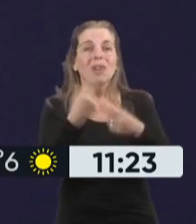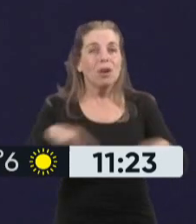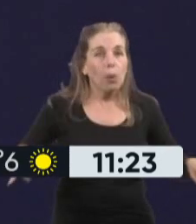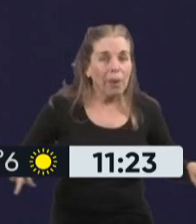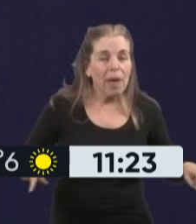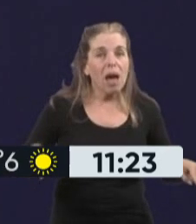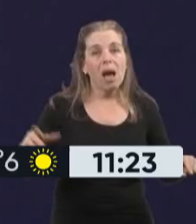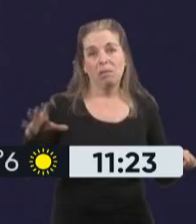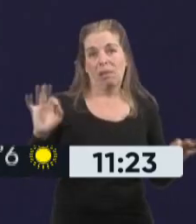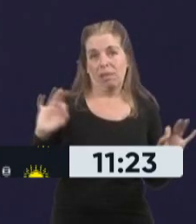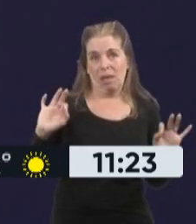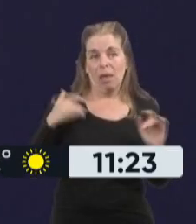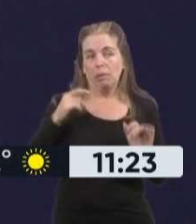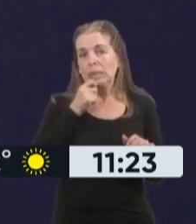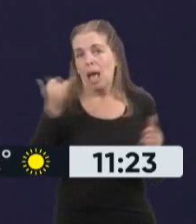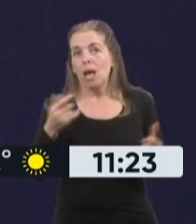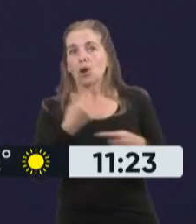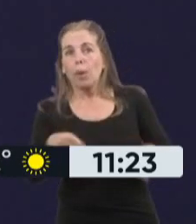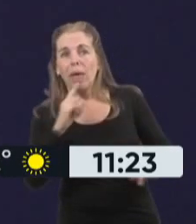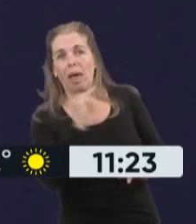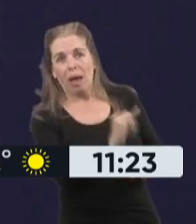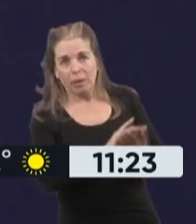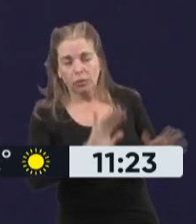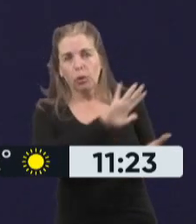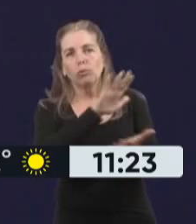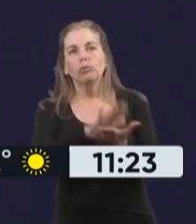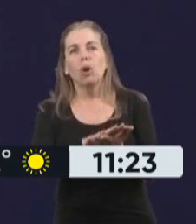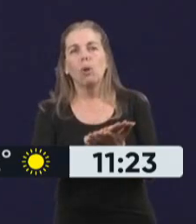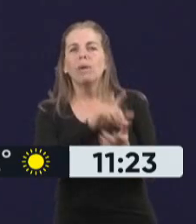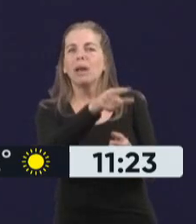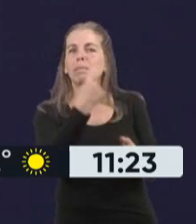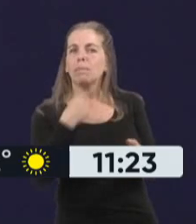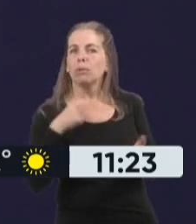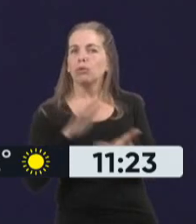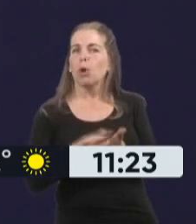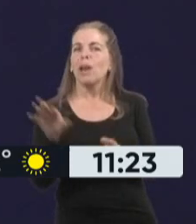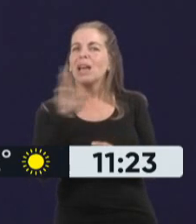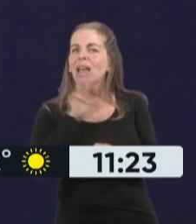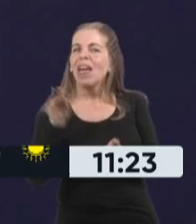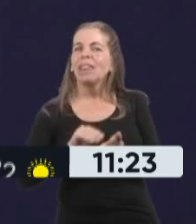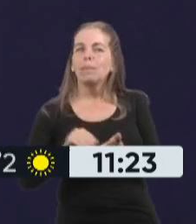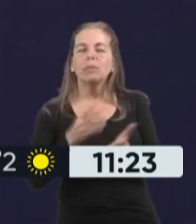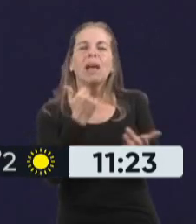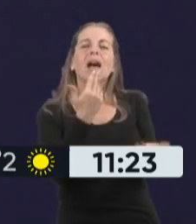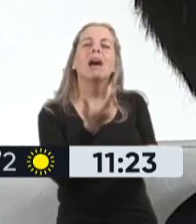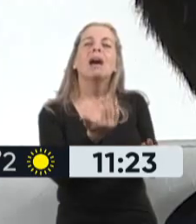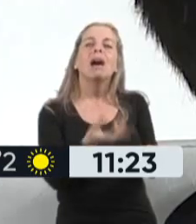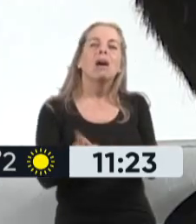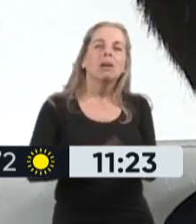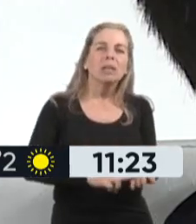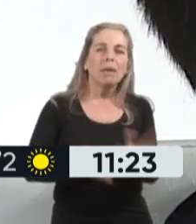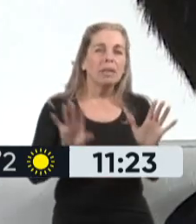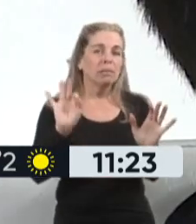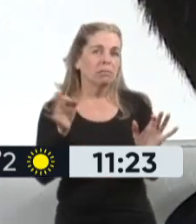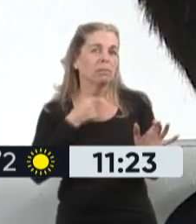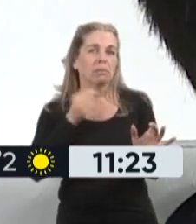todavía no la hay, se lo vamos a comunicar. Con respecto a la diputada, repetime la pregunta, por favor. No, quería saber la opinión del